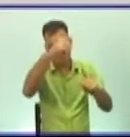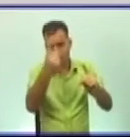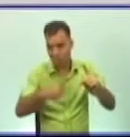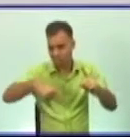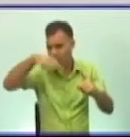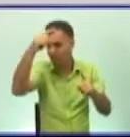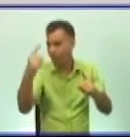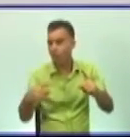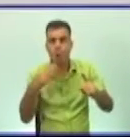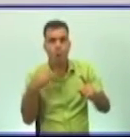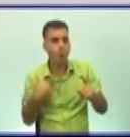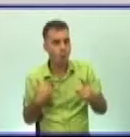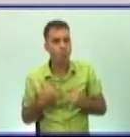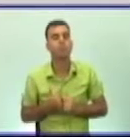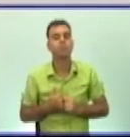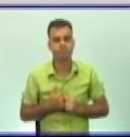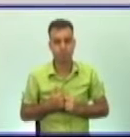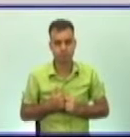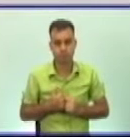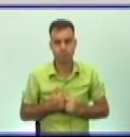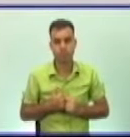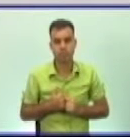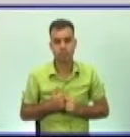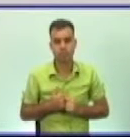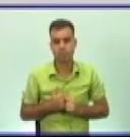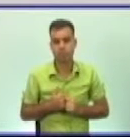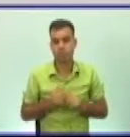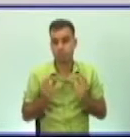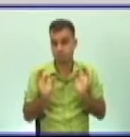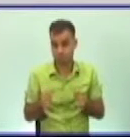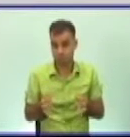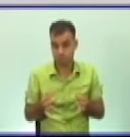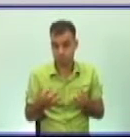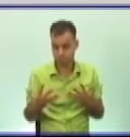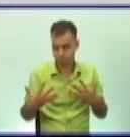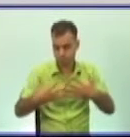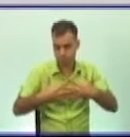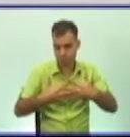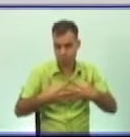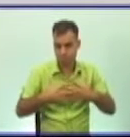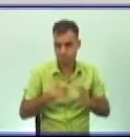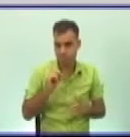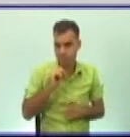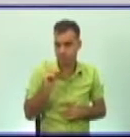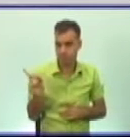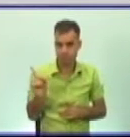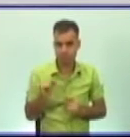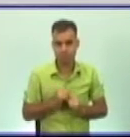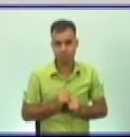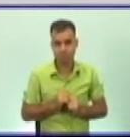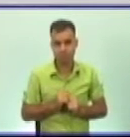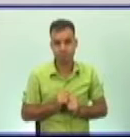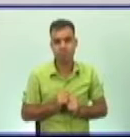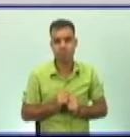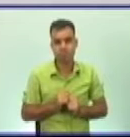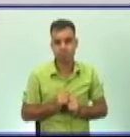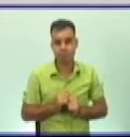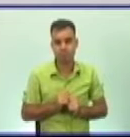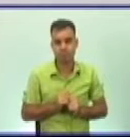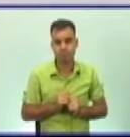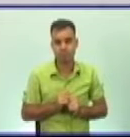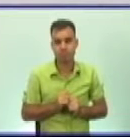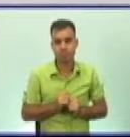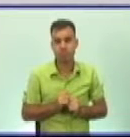dato. Y entonces, ¿qué corresponde? A encontrar este desfasaje, y les enseñamos, y en su libro de